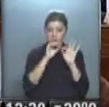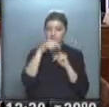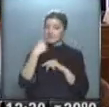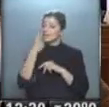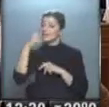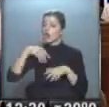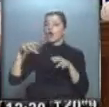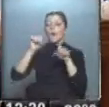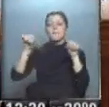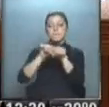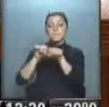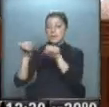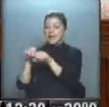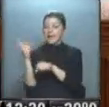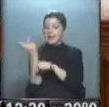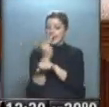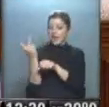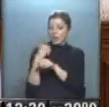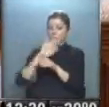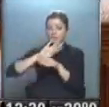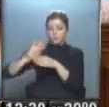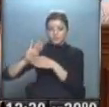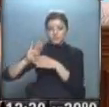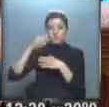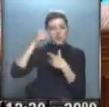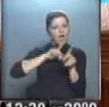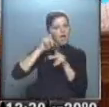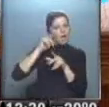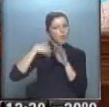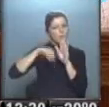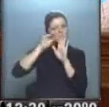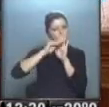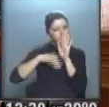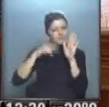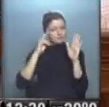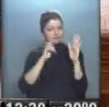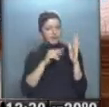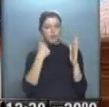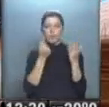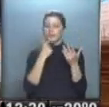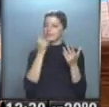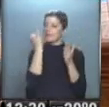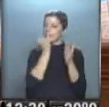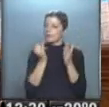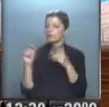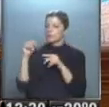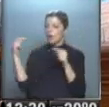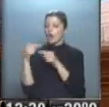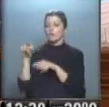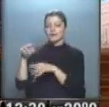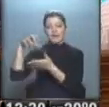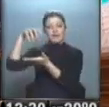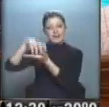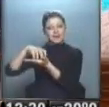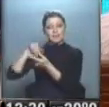Multicanal y Cablevisión. ¿Existe registro de sanciones aplicadas por la Secretaría de Comercio al Grupo Clarín por